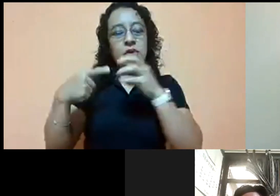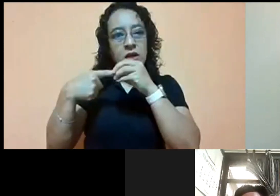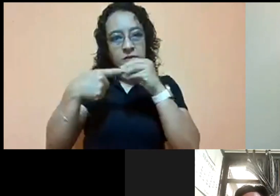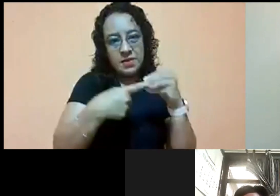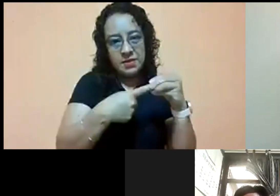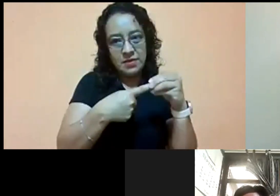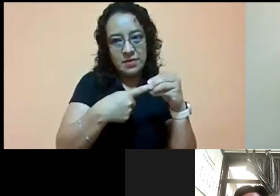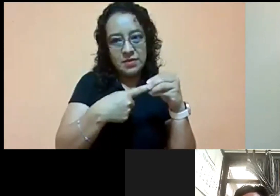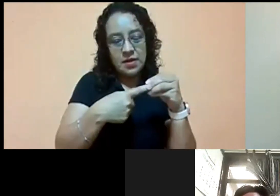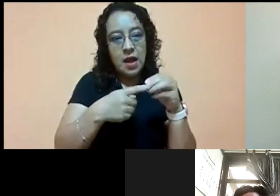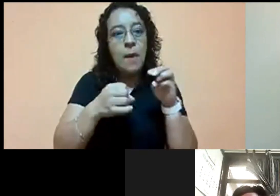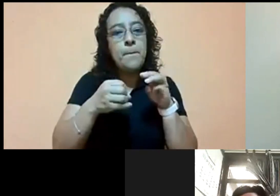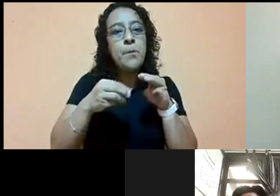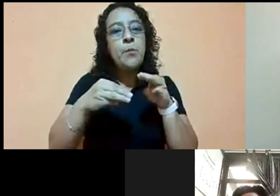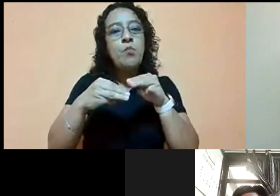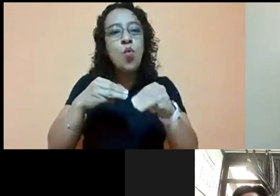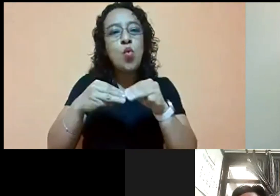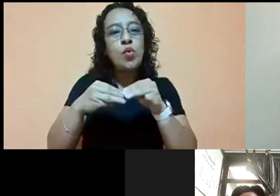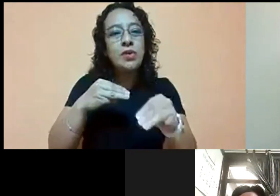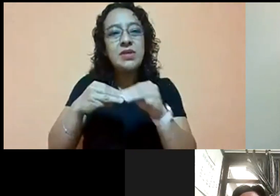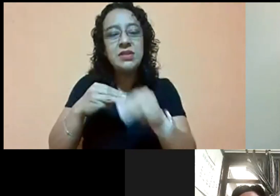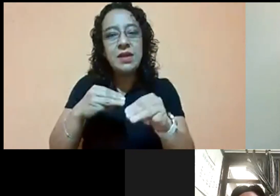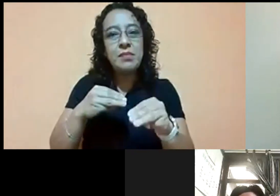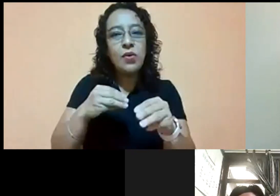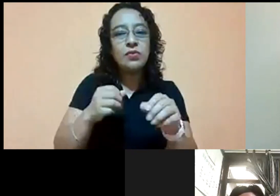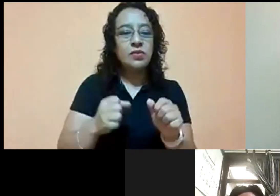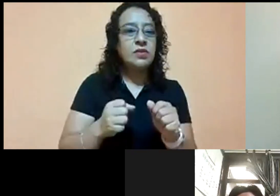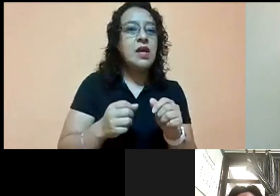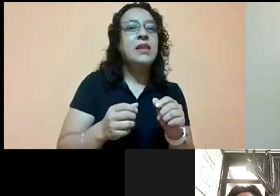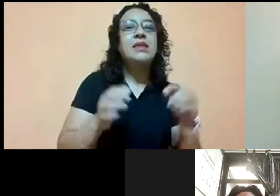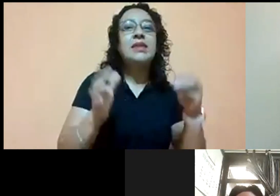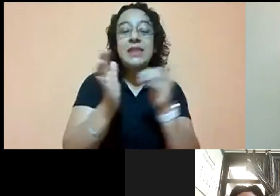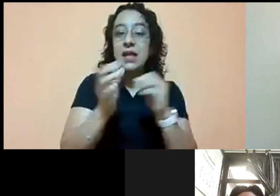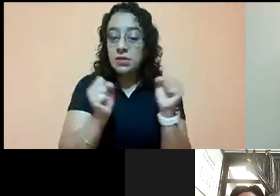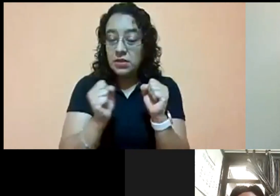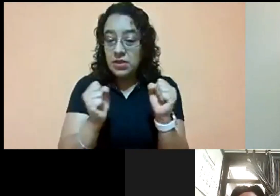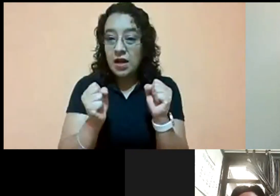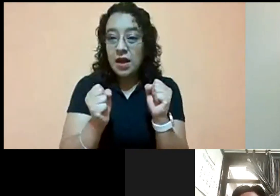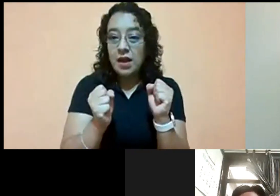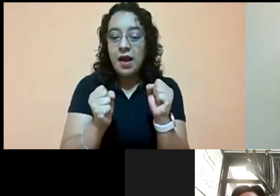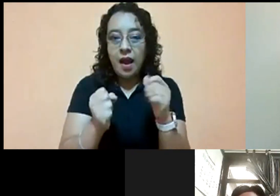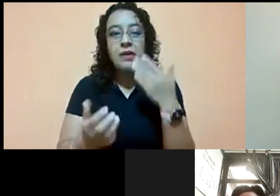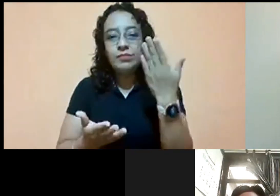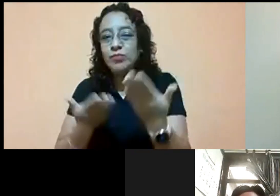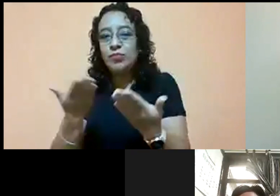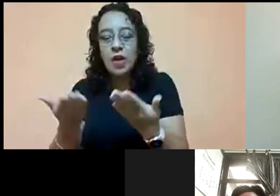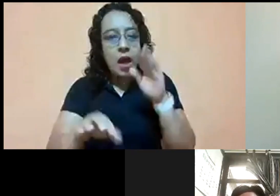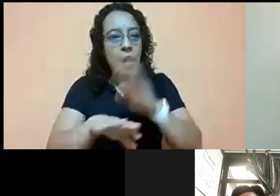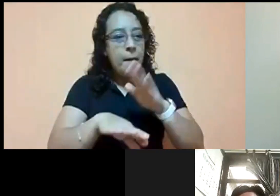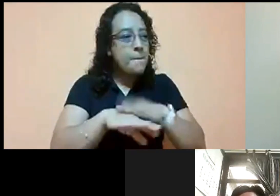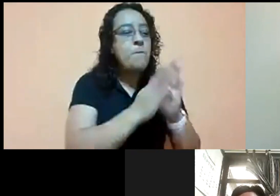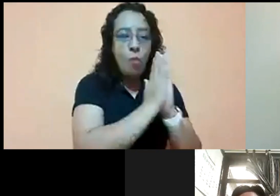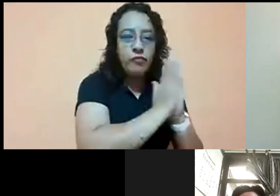diferentes municipios del departamento hacer actividades por la conmemoración del Día de la Lengua de